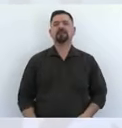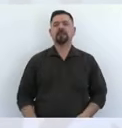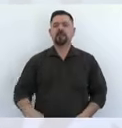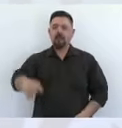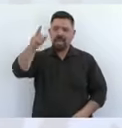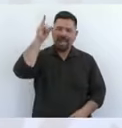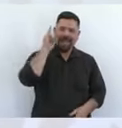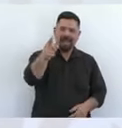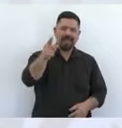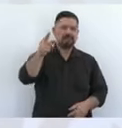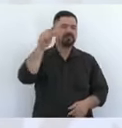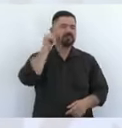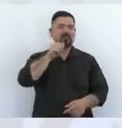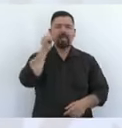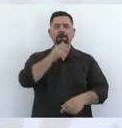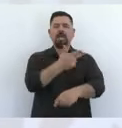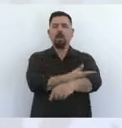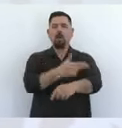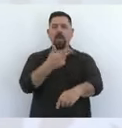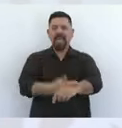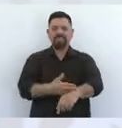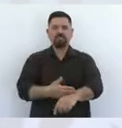por su honestidad,